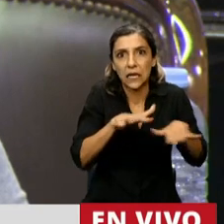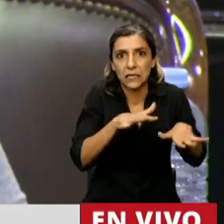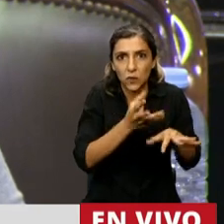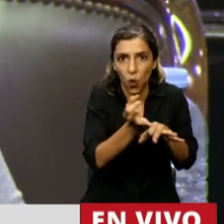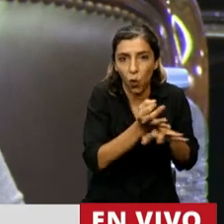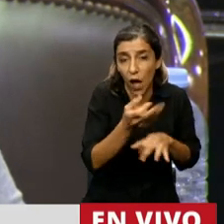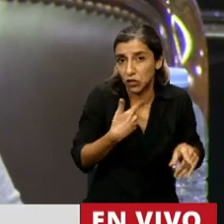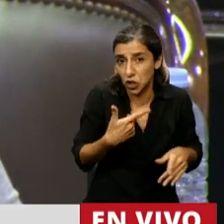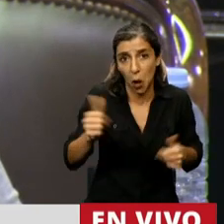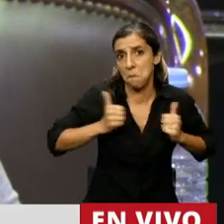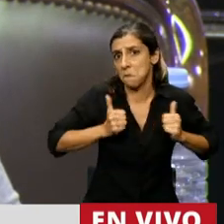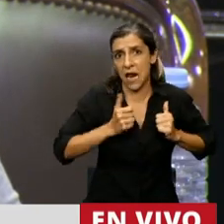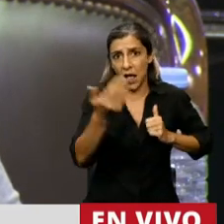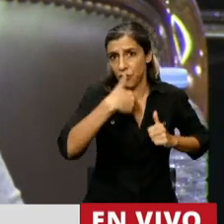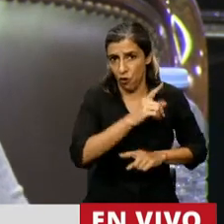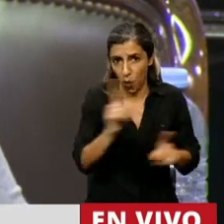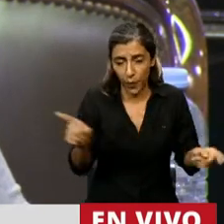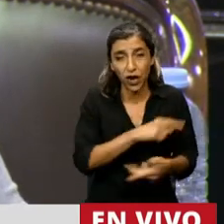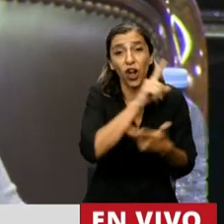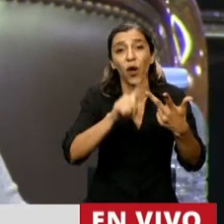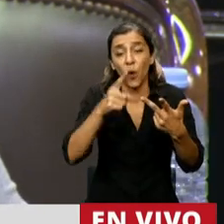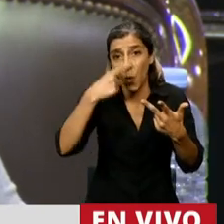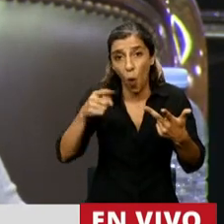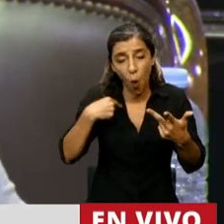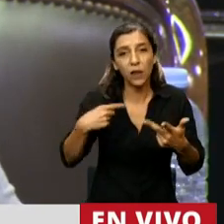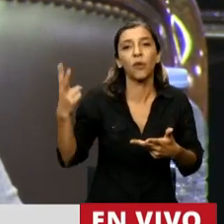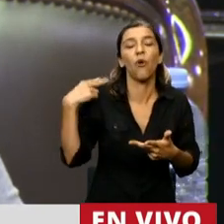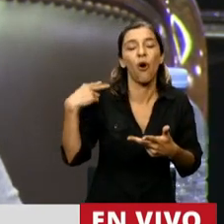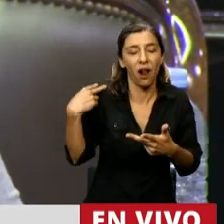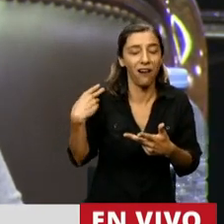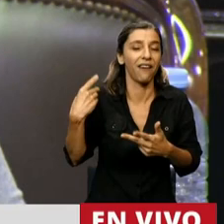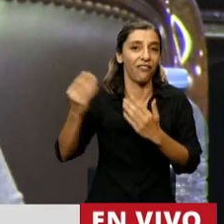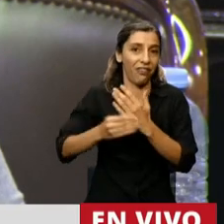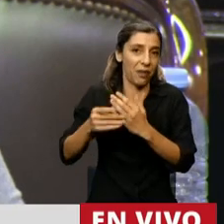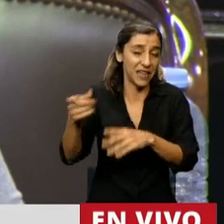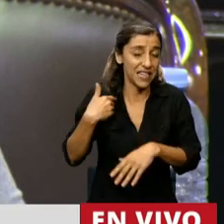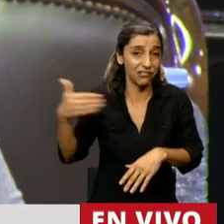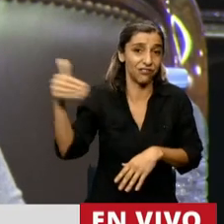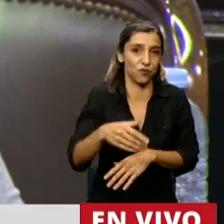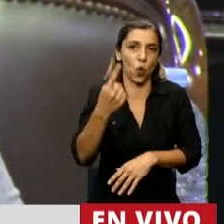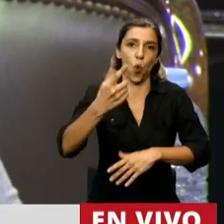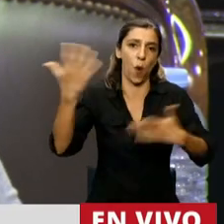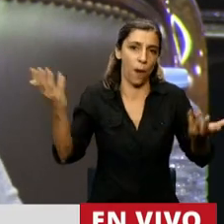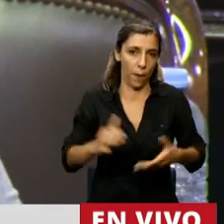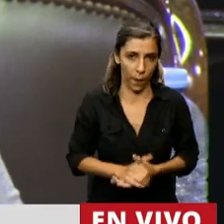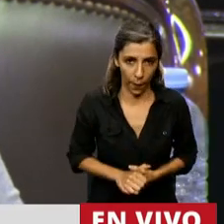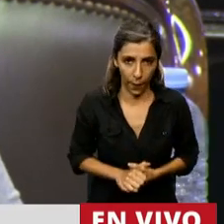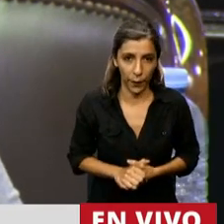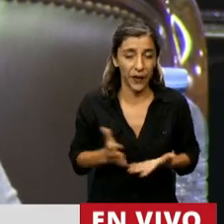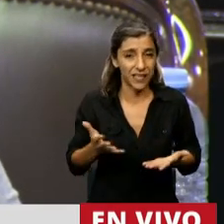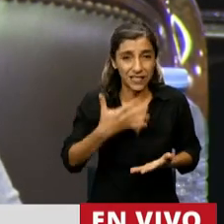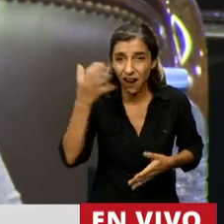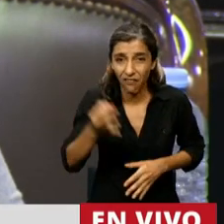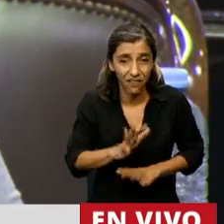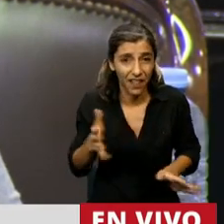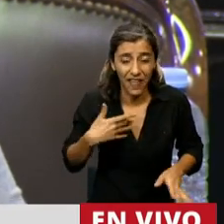por la cuestión de privilegio que estoy haciendo acá, el jefe de gabinete de ministros, como dije, solo vino una sola vez a la Cámara de Diputados.